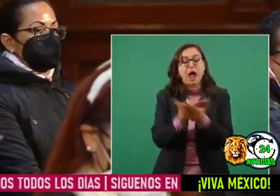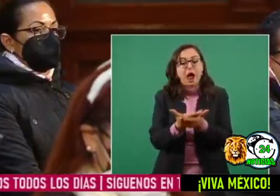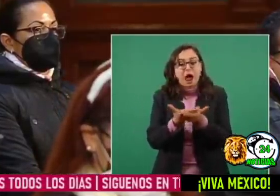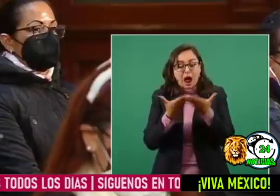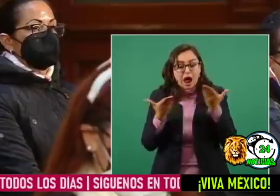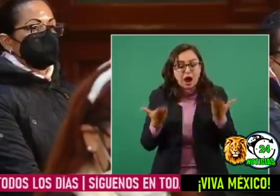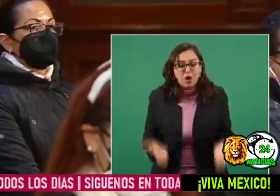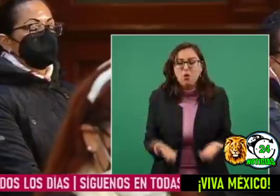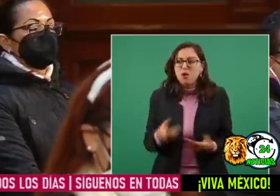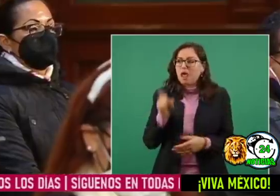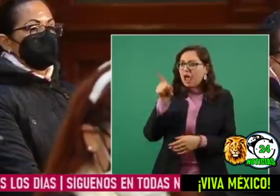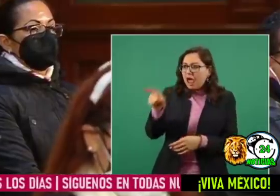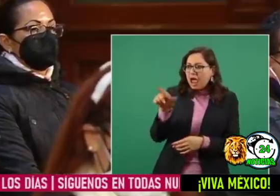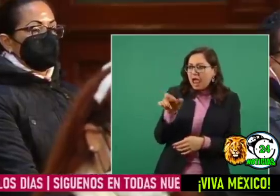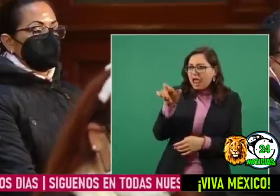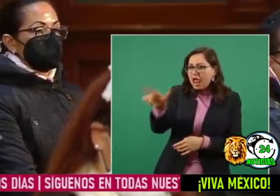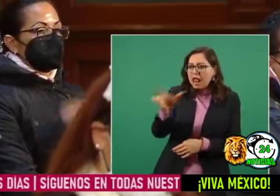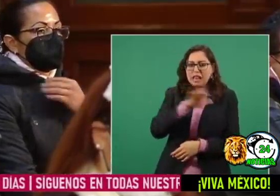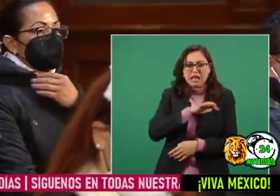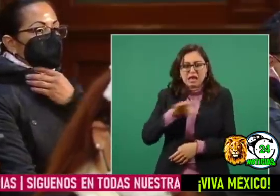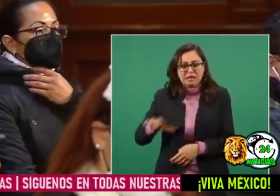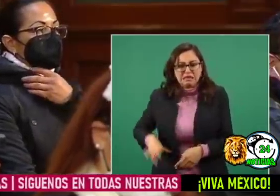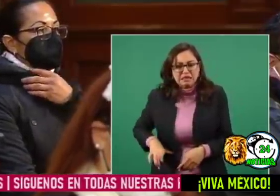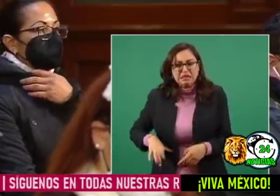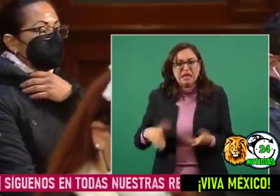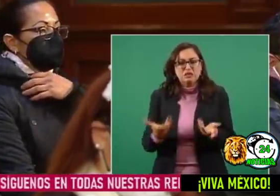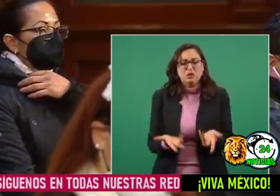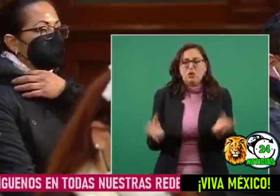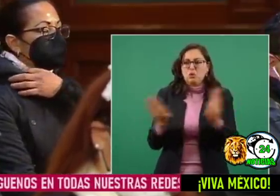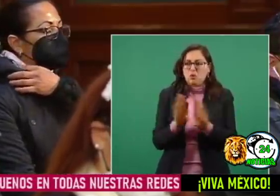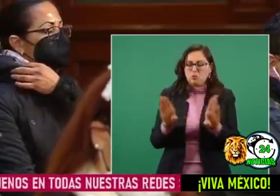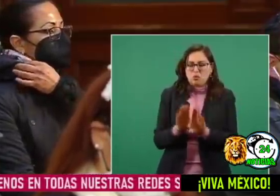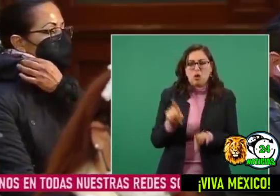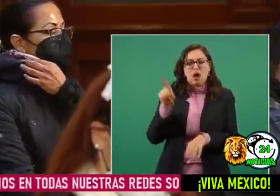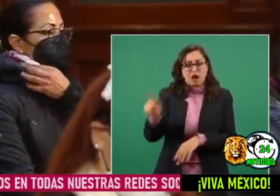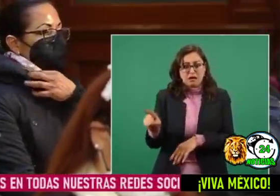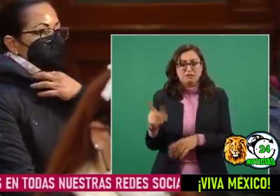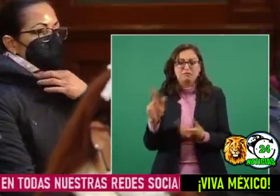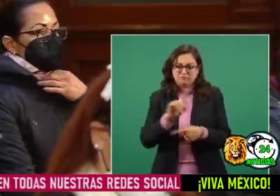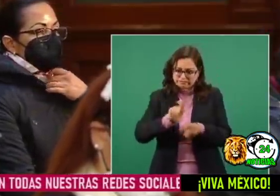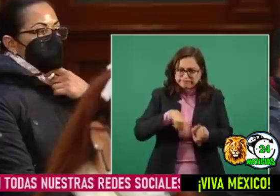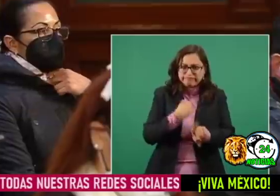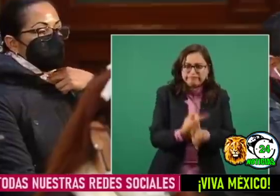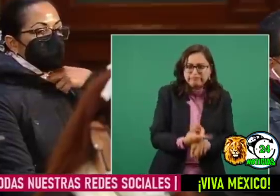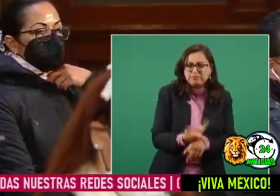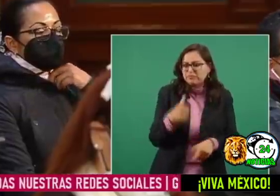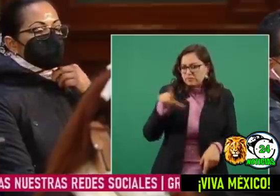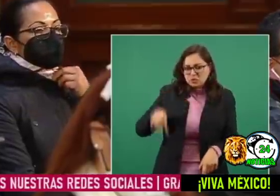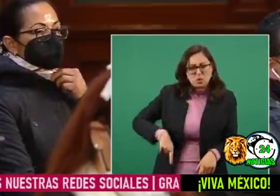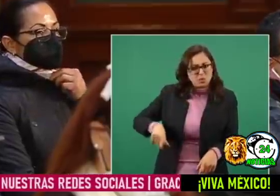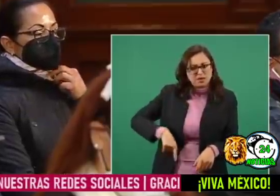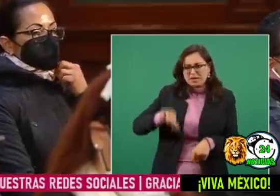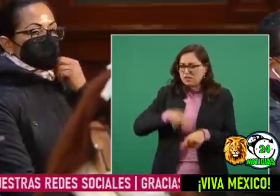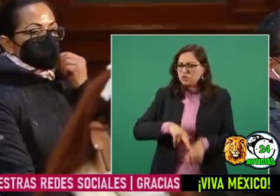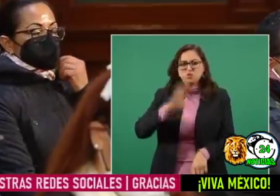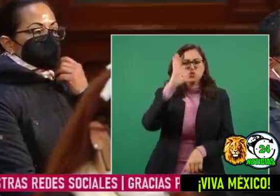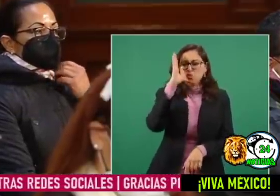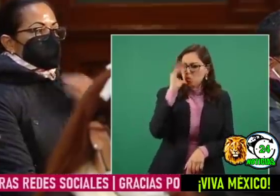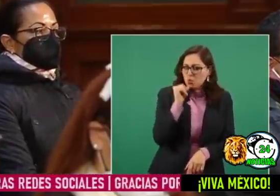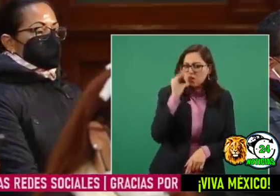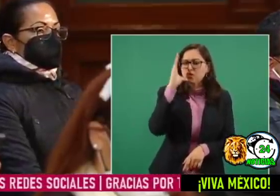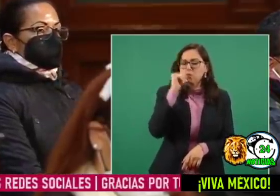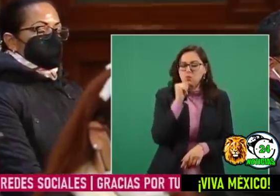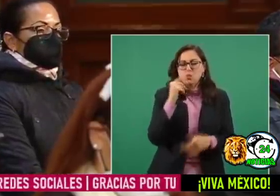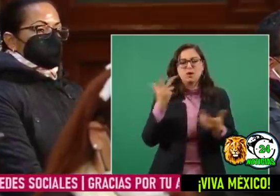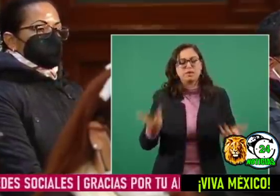una persona y que bueno, pues ahora como se le señala un presunto violador no pudiera ser gobernador. Preguntarle si más allá de dar un